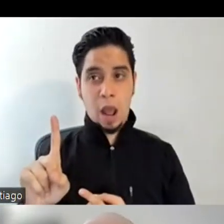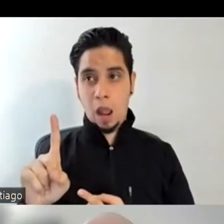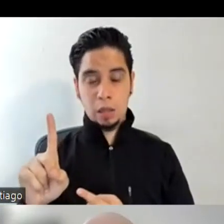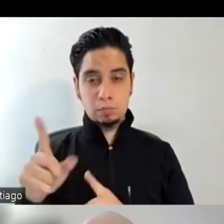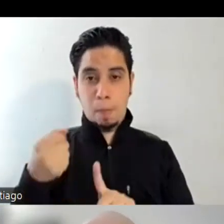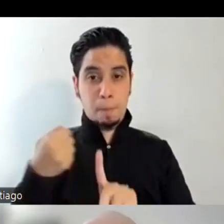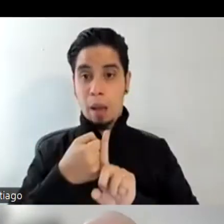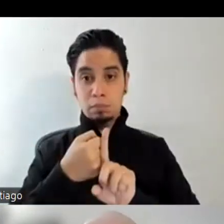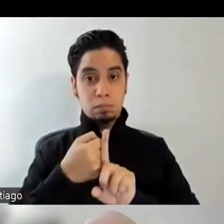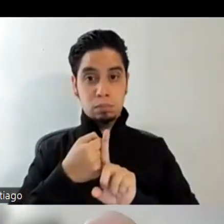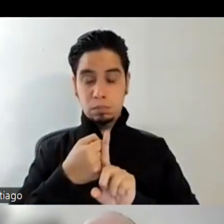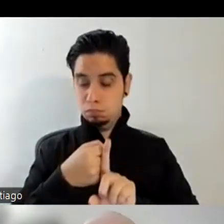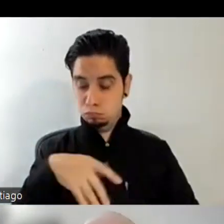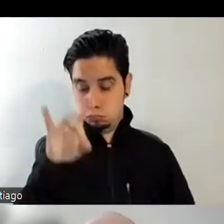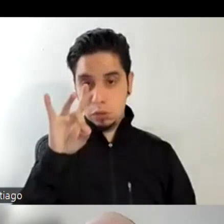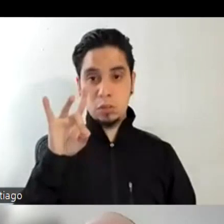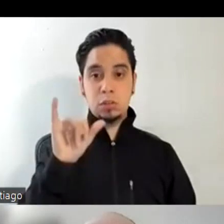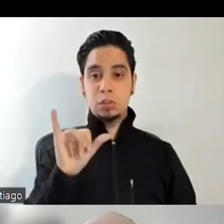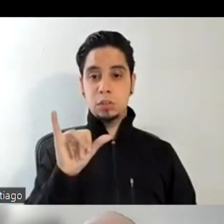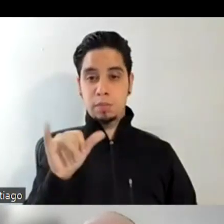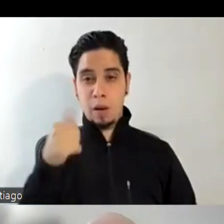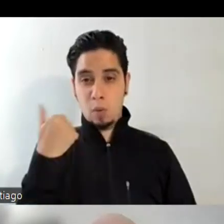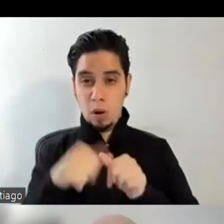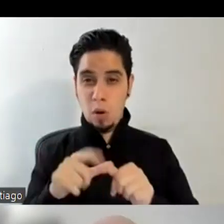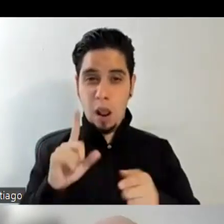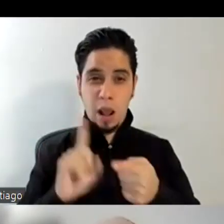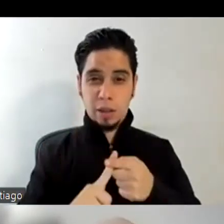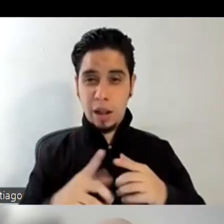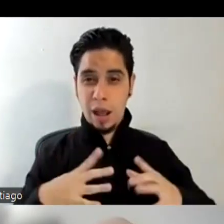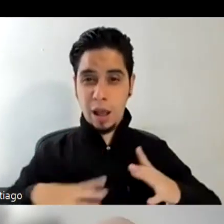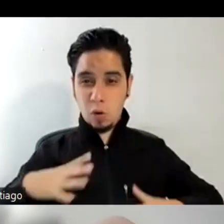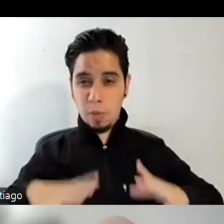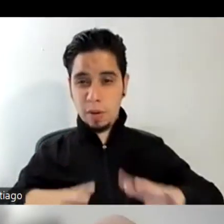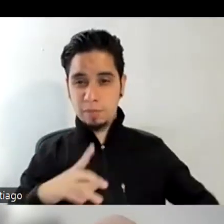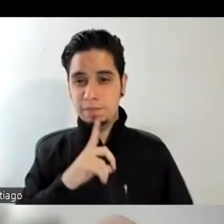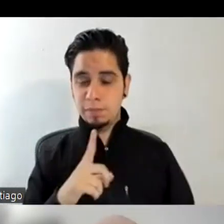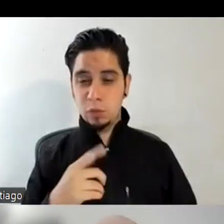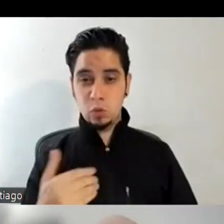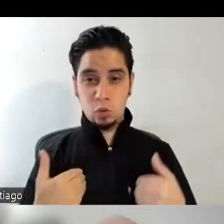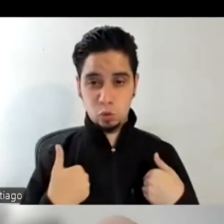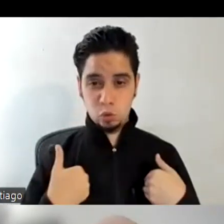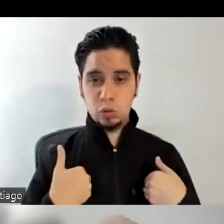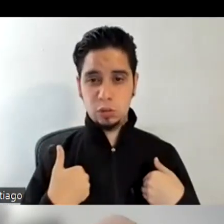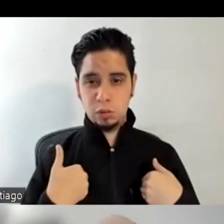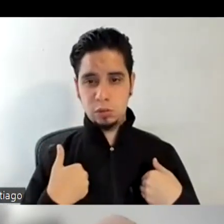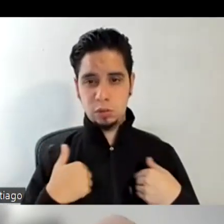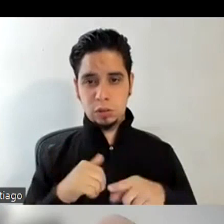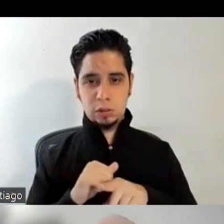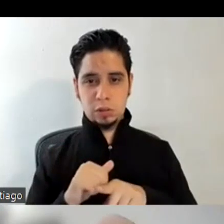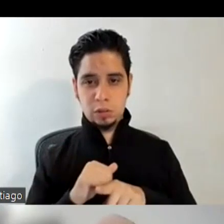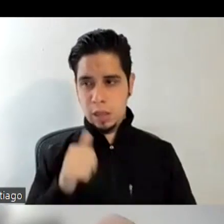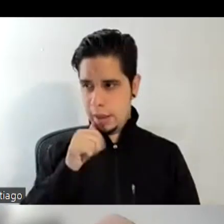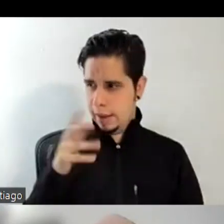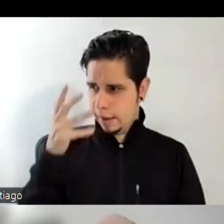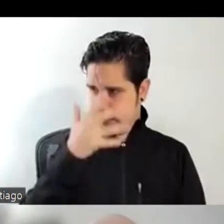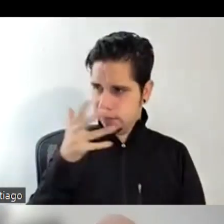acuerdo, yo no me acuerdo como hoy, me acuerdo hasta la ropa que tenía puesta. Que estaba en un ensayo y alguien dijo, bueno, ella parece una directora de